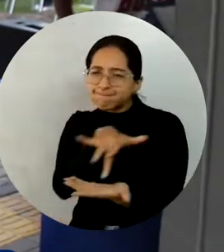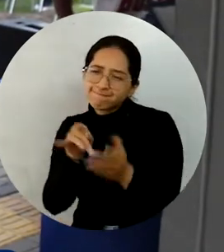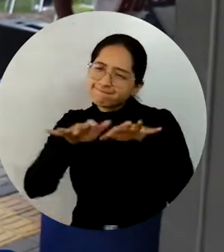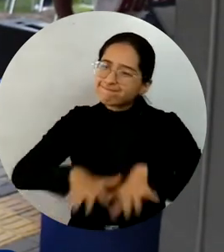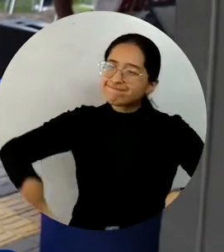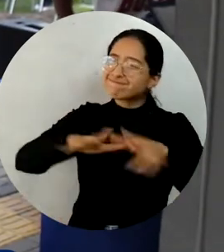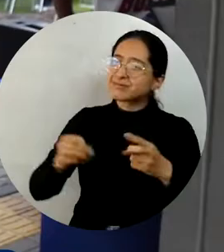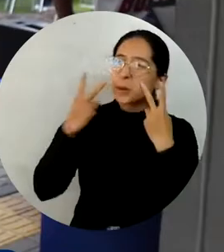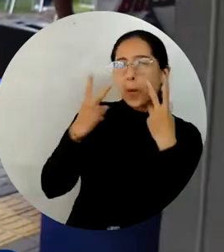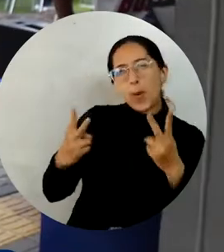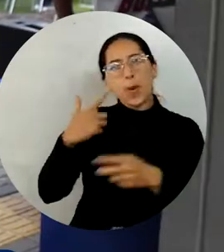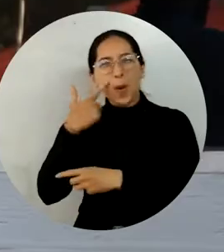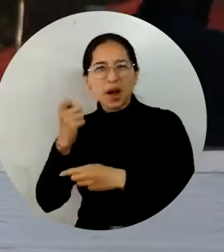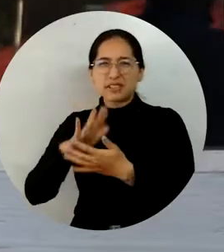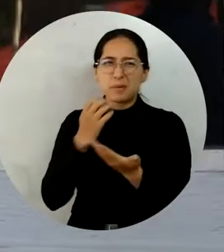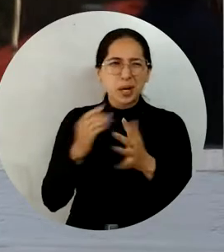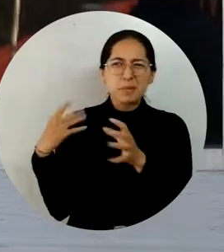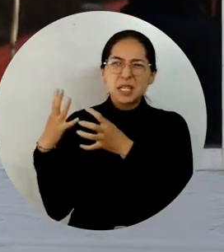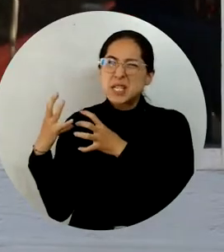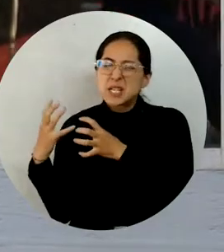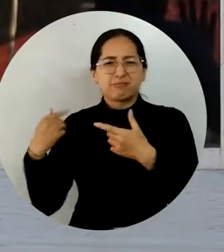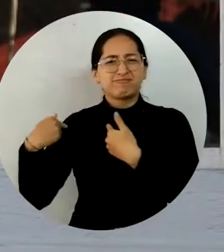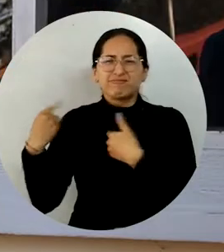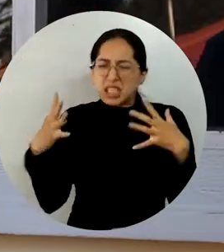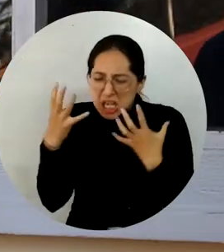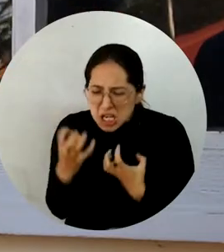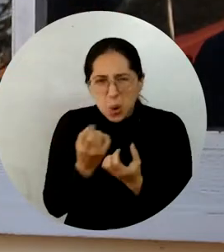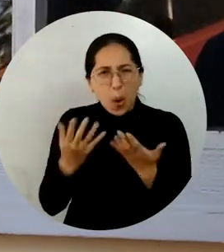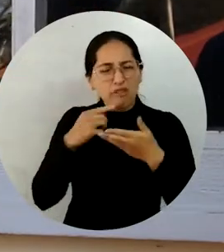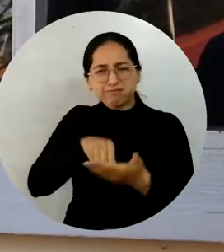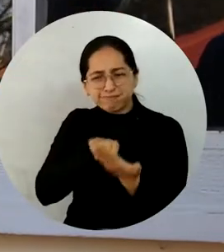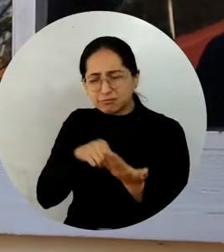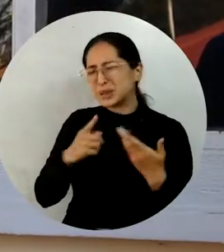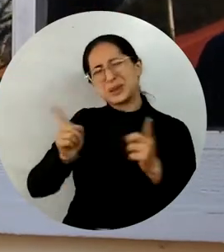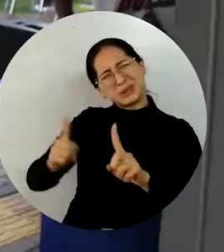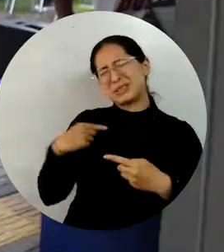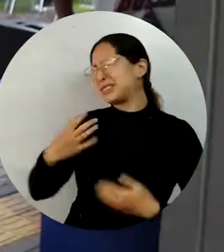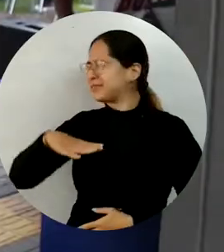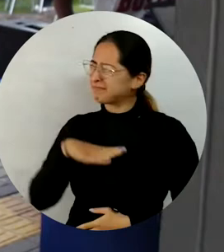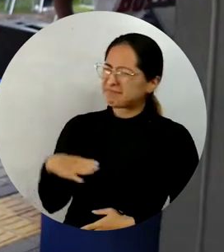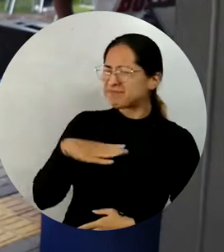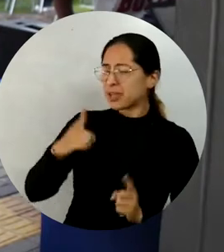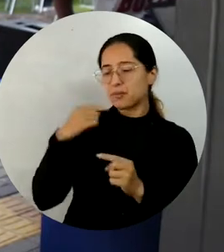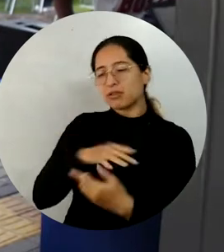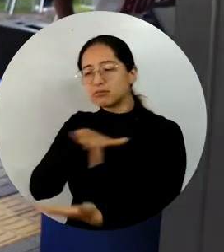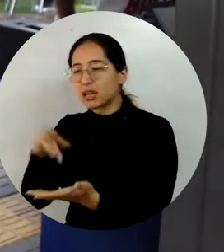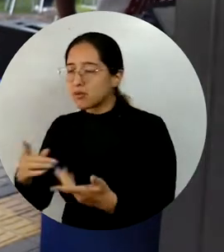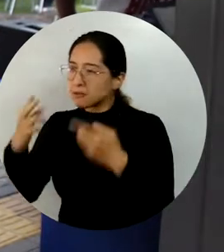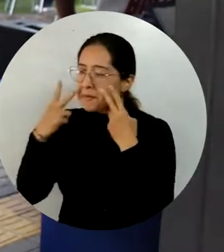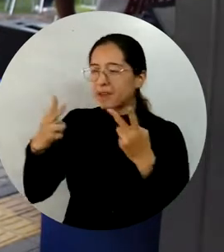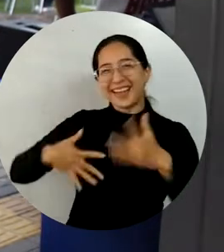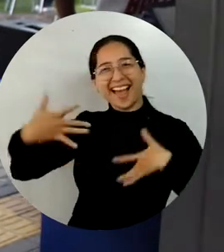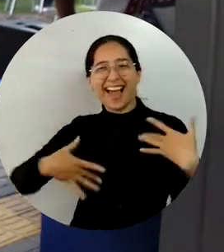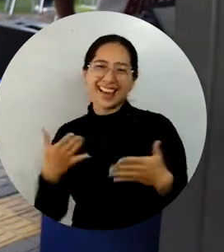espacio, valga la redundancia, en donde nos liberamos de esa carga académica o de ese estrés que quizás llegamos a tener con el